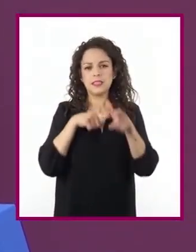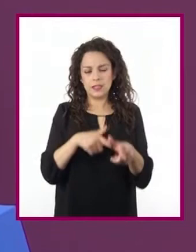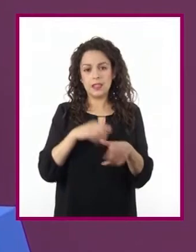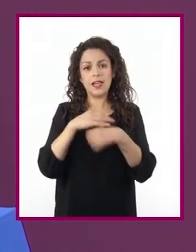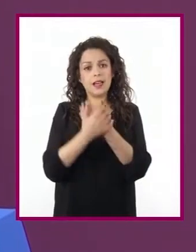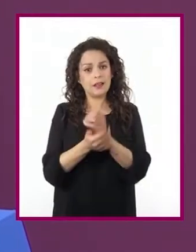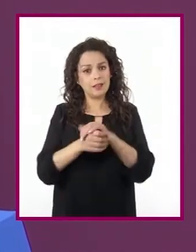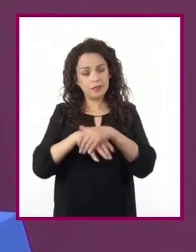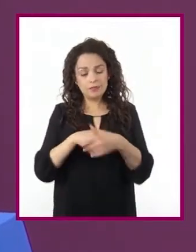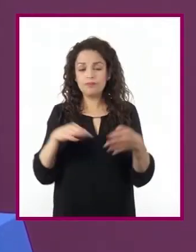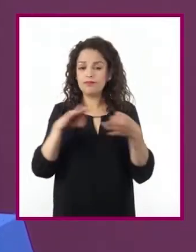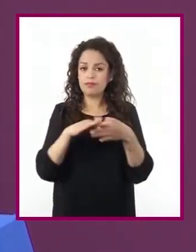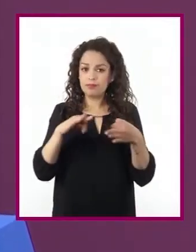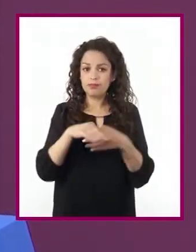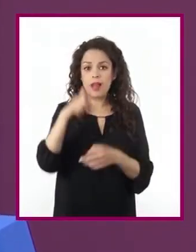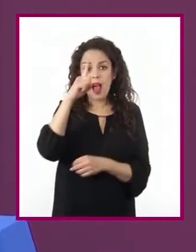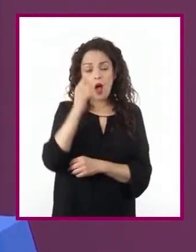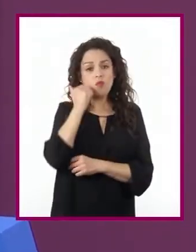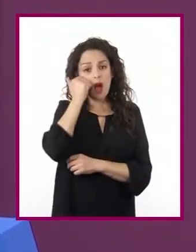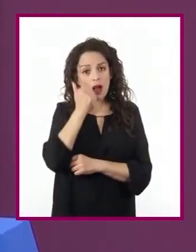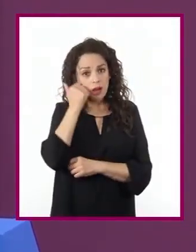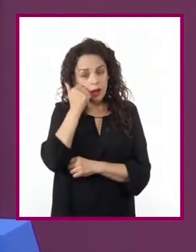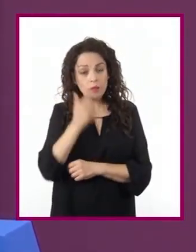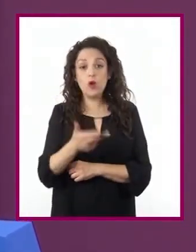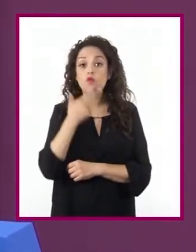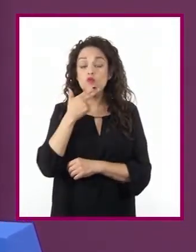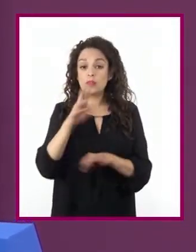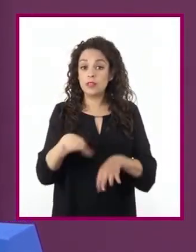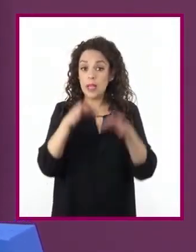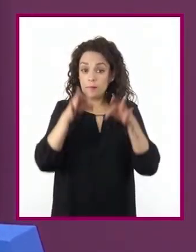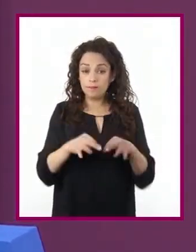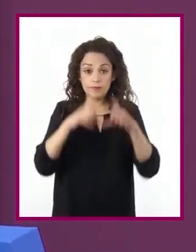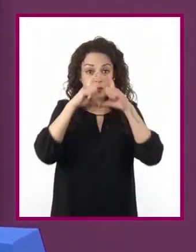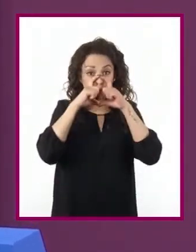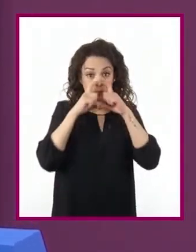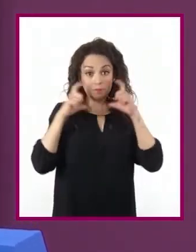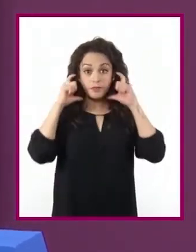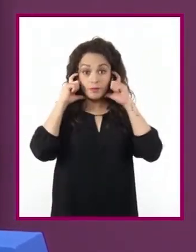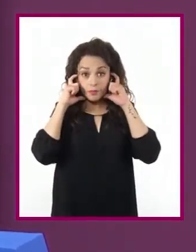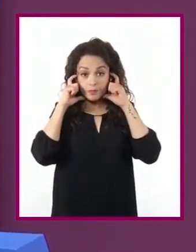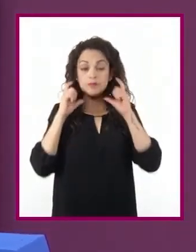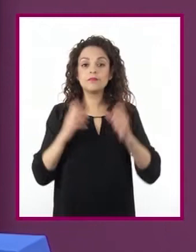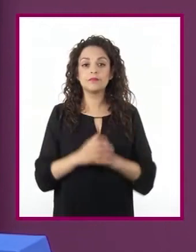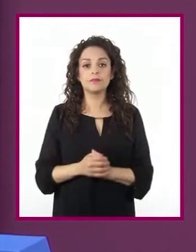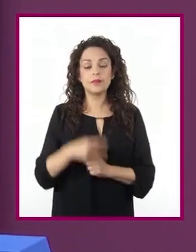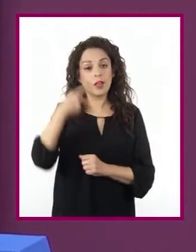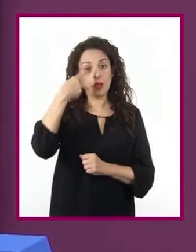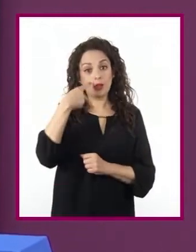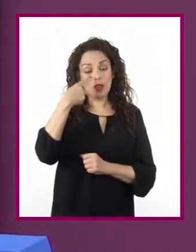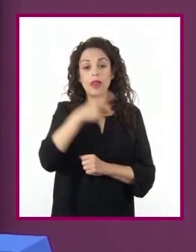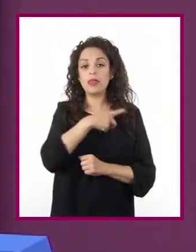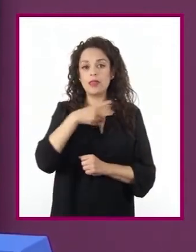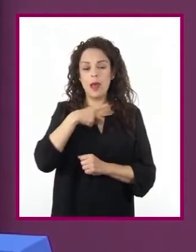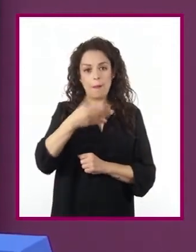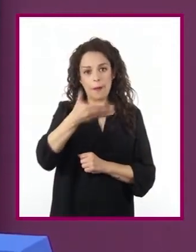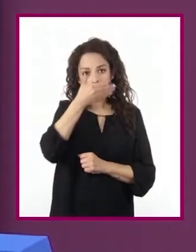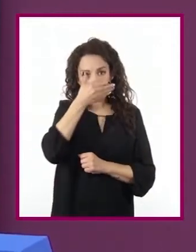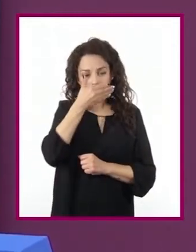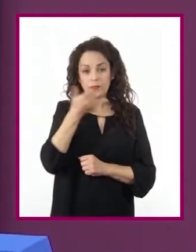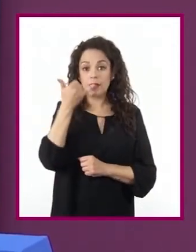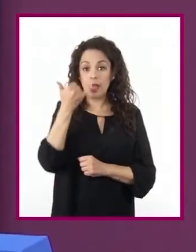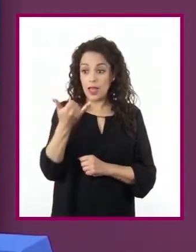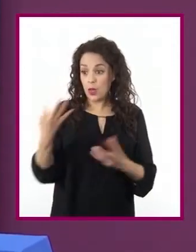y abundante jabón, usando el cubrebocas adecuadamente de forma que cubra nariz y boca. Y aunque juntos guardar y pedir la